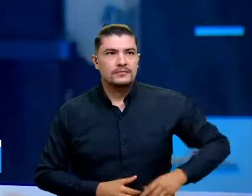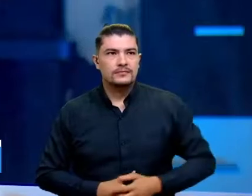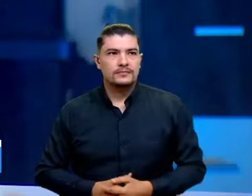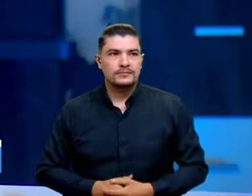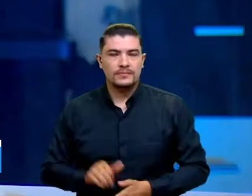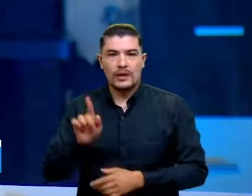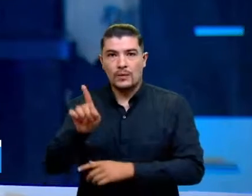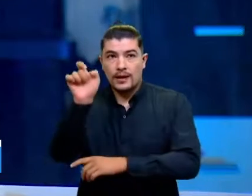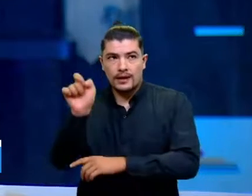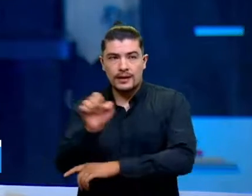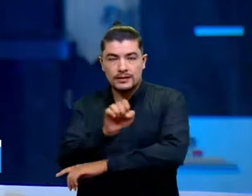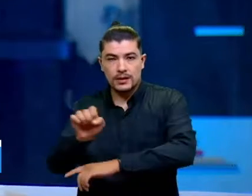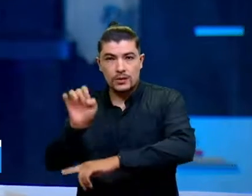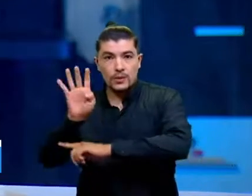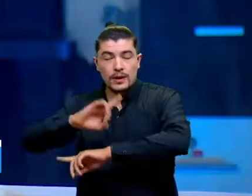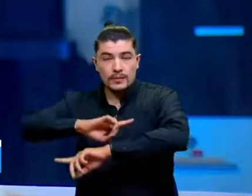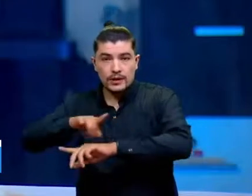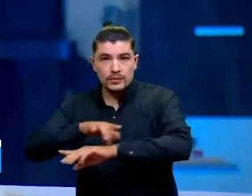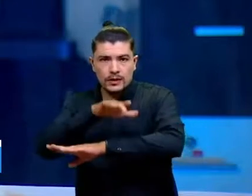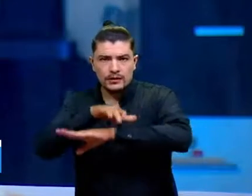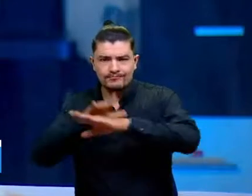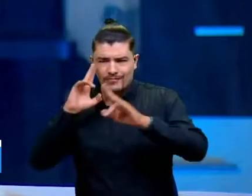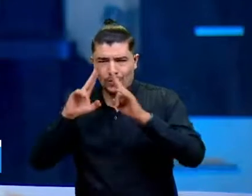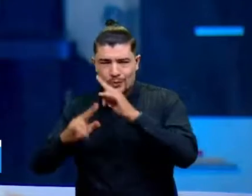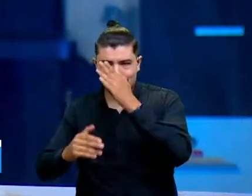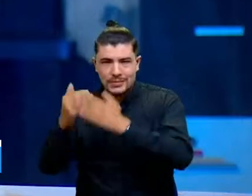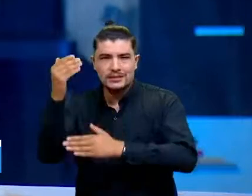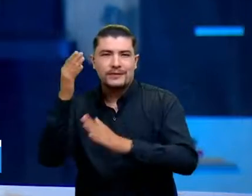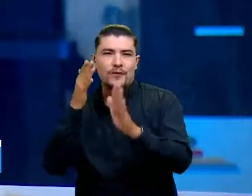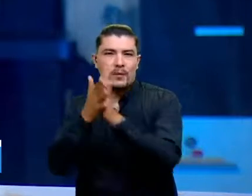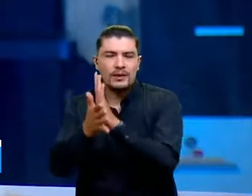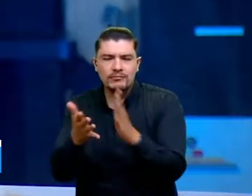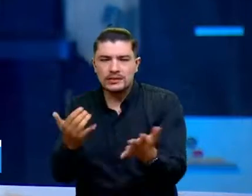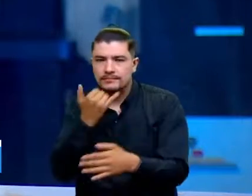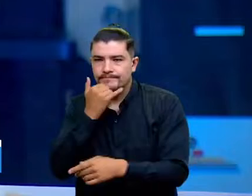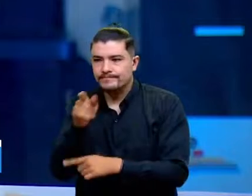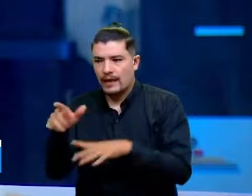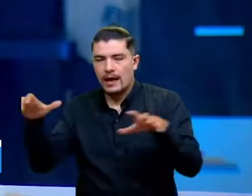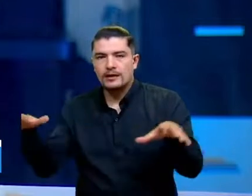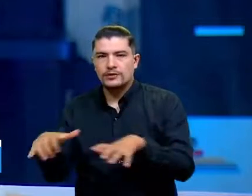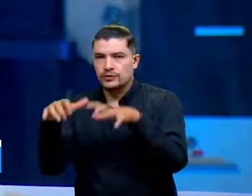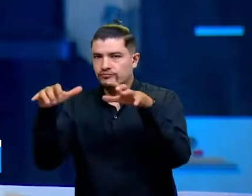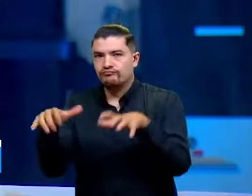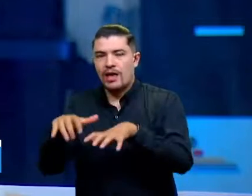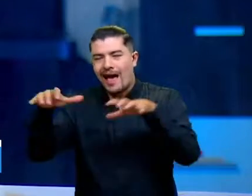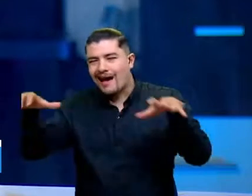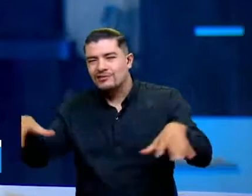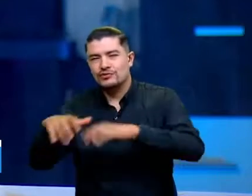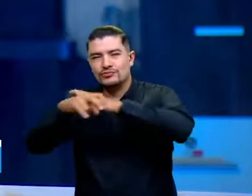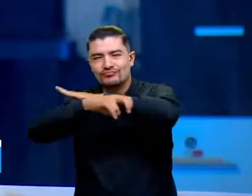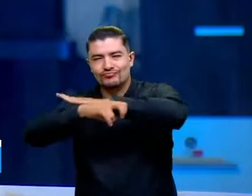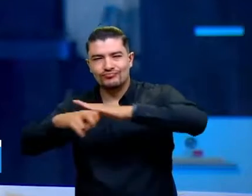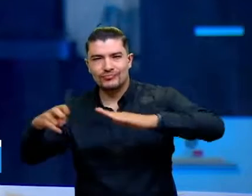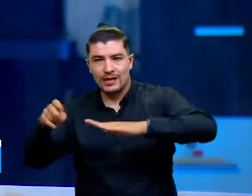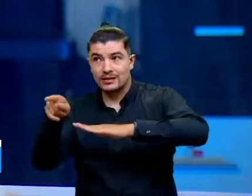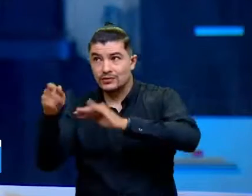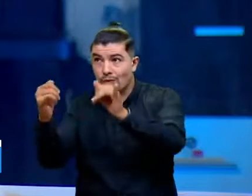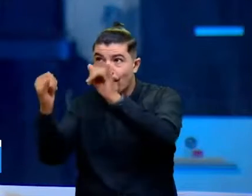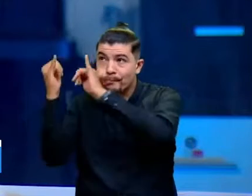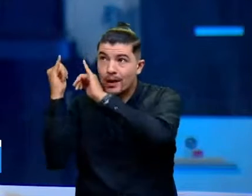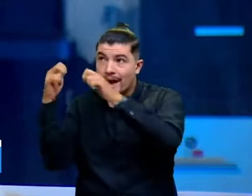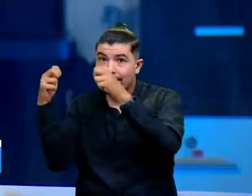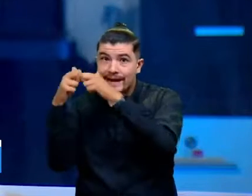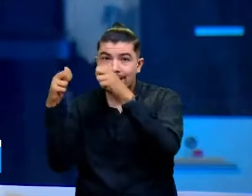Iniciamos nuestra jornada informativa del día de hoy conociendo de un acto vandálico que tiene sin alumbrado público a varios sectores de